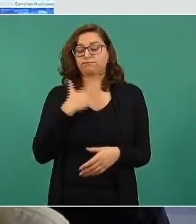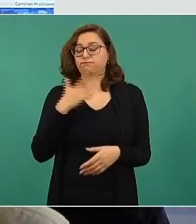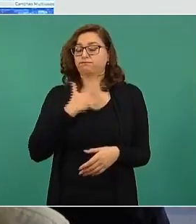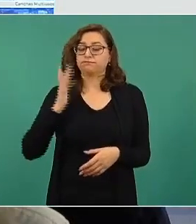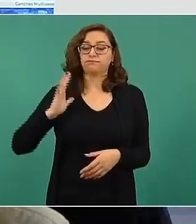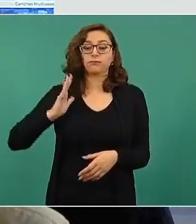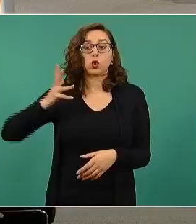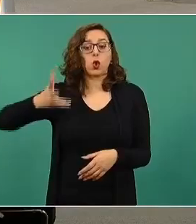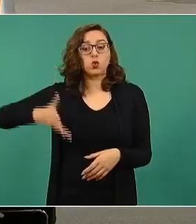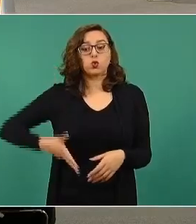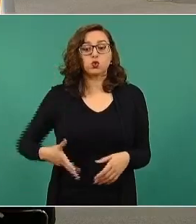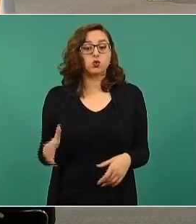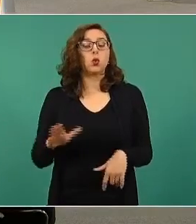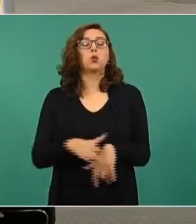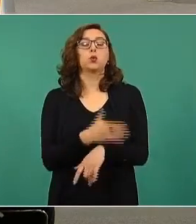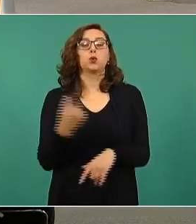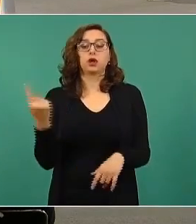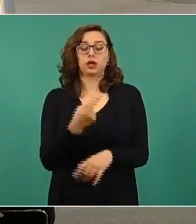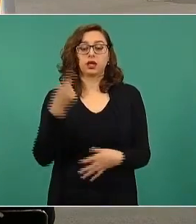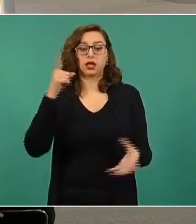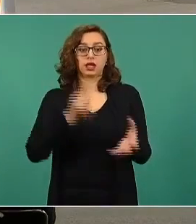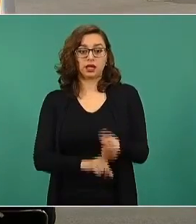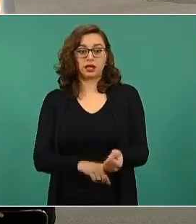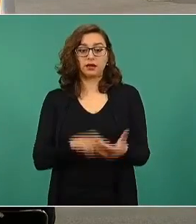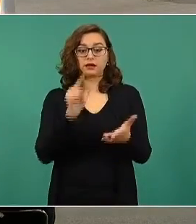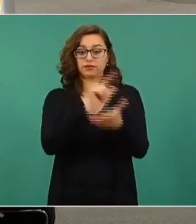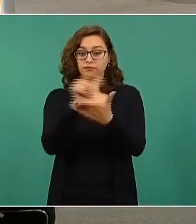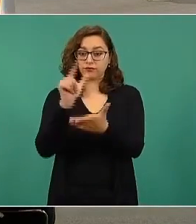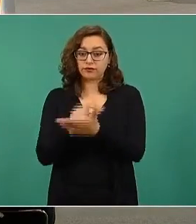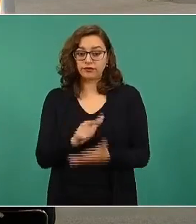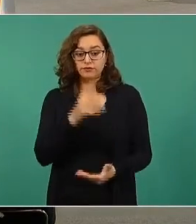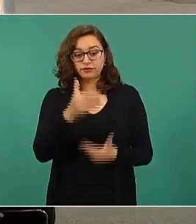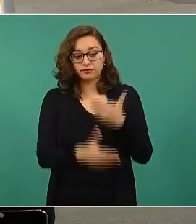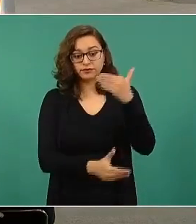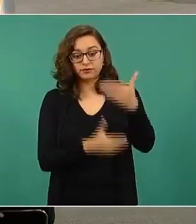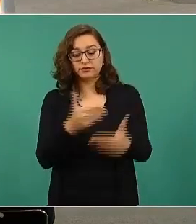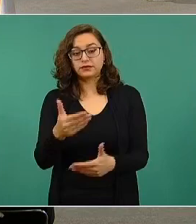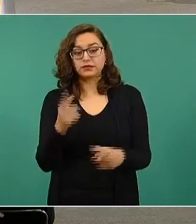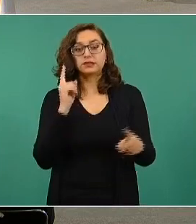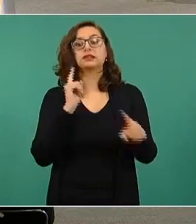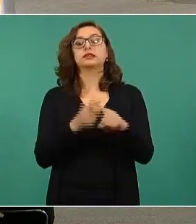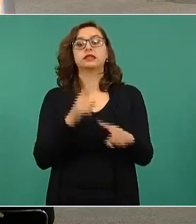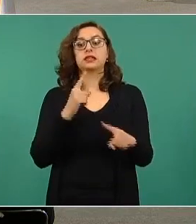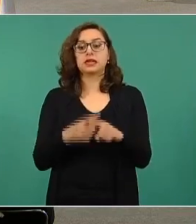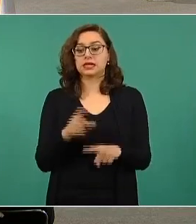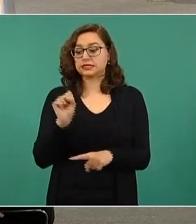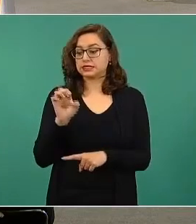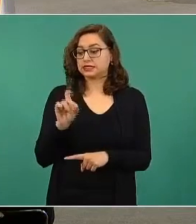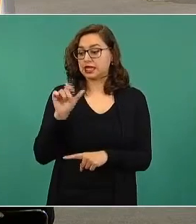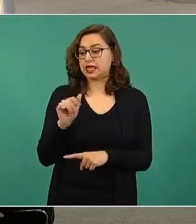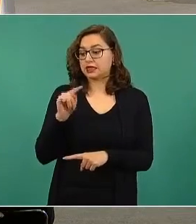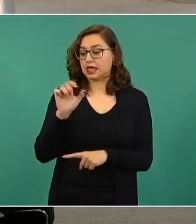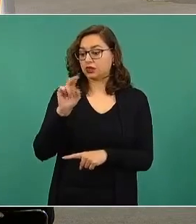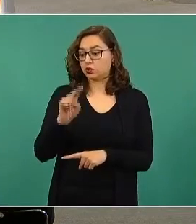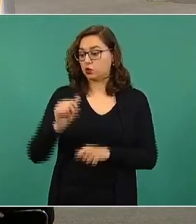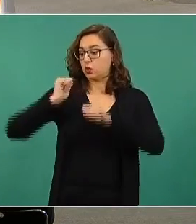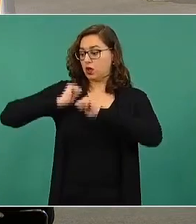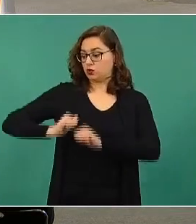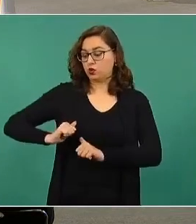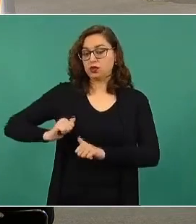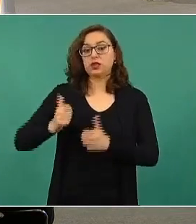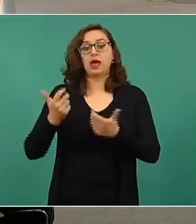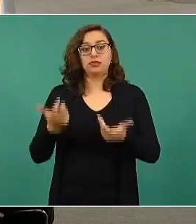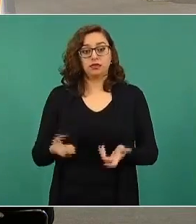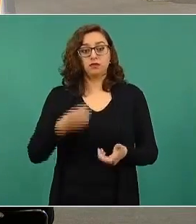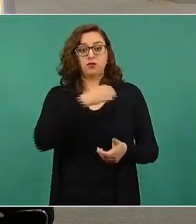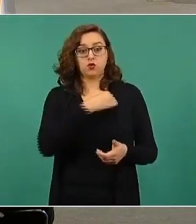porque gran parte, digamos, de los procesos de limpieza y de mantenimiento no viene por parte de las autoridades locales, no viene por las